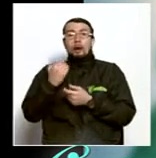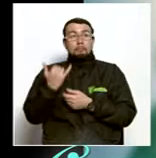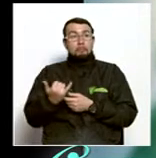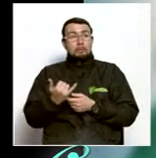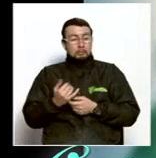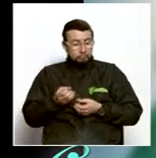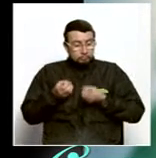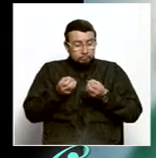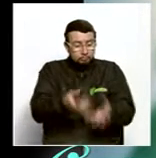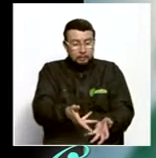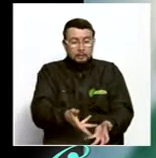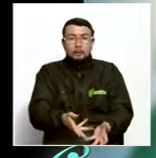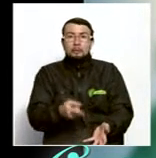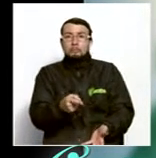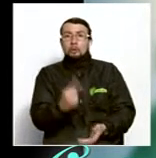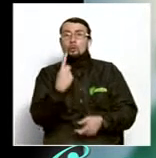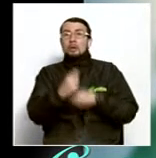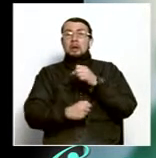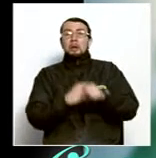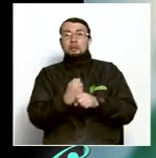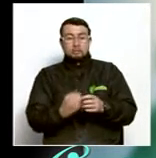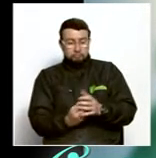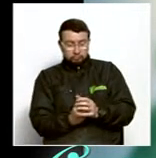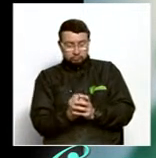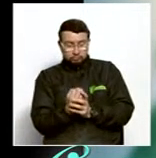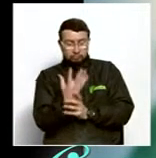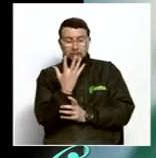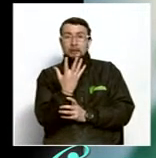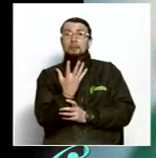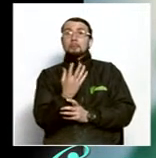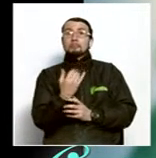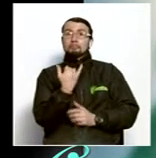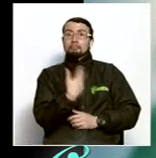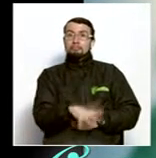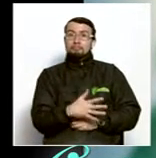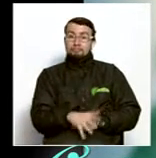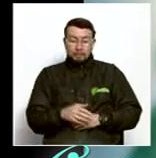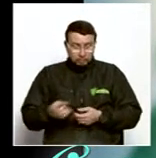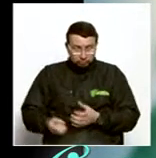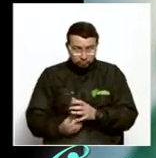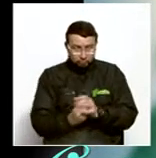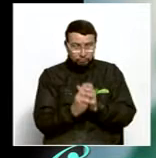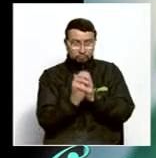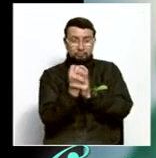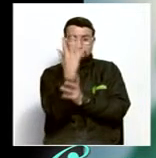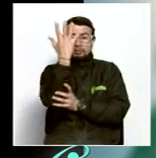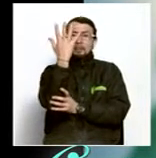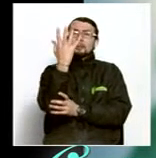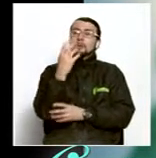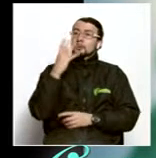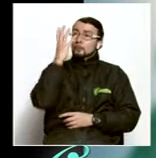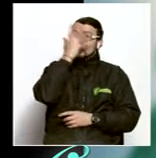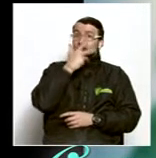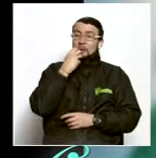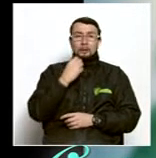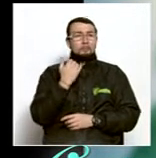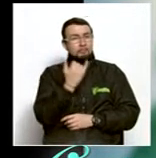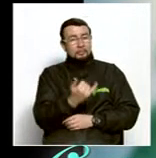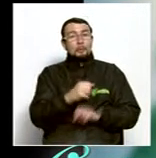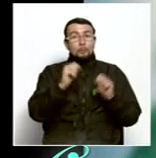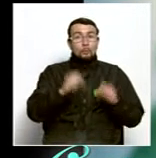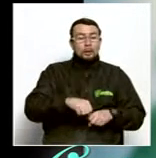ustedes ven en esa foto. En mis manos y en las personas que me ayudan en la casa hemos podido